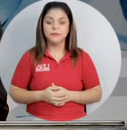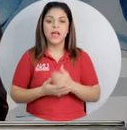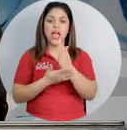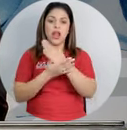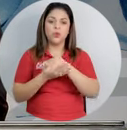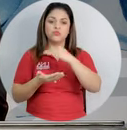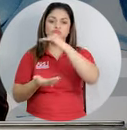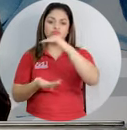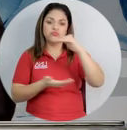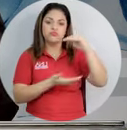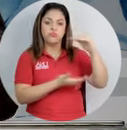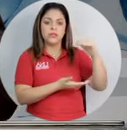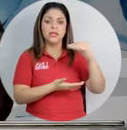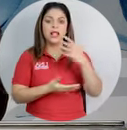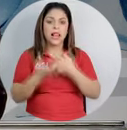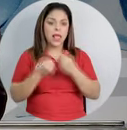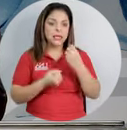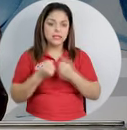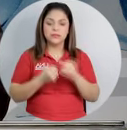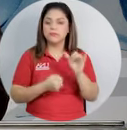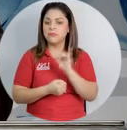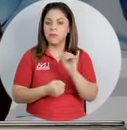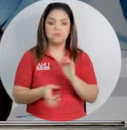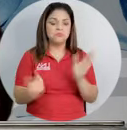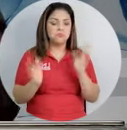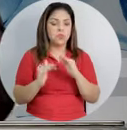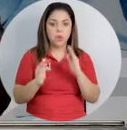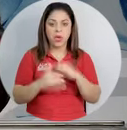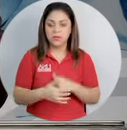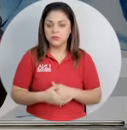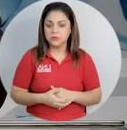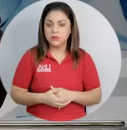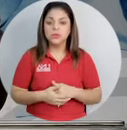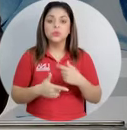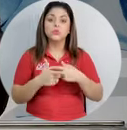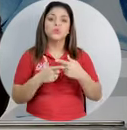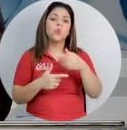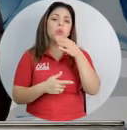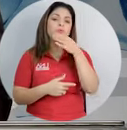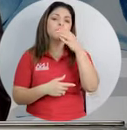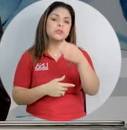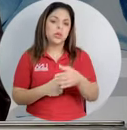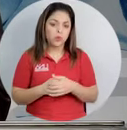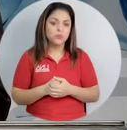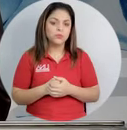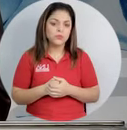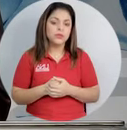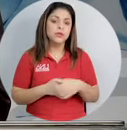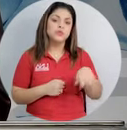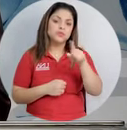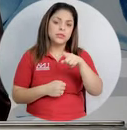no los estamos encontrando, ciertas presentaciones de jugos de leche. recomendación